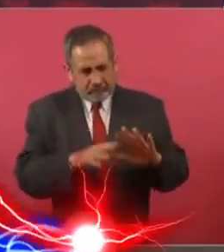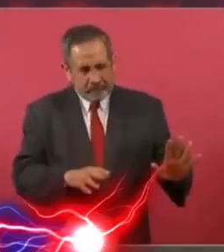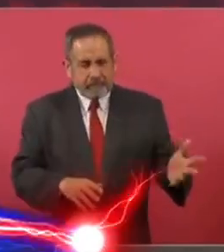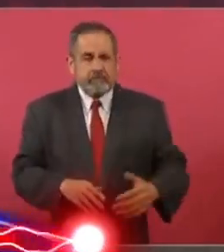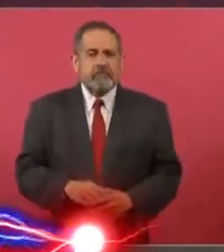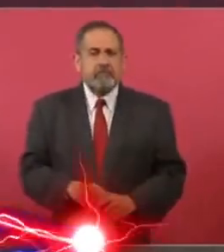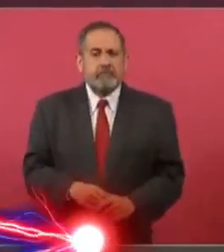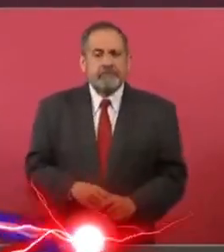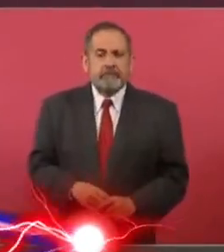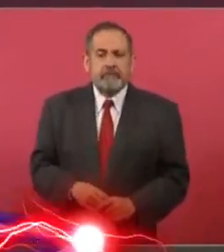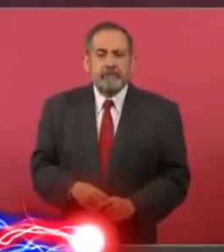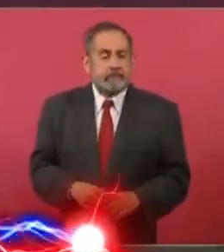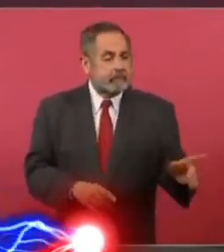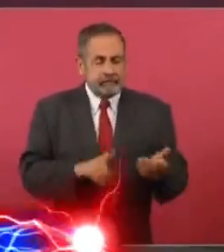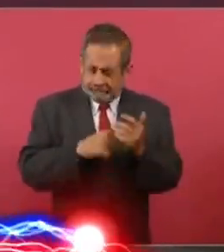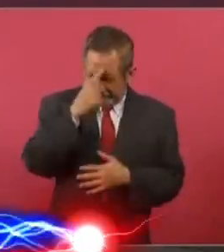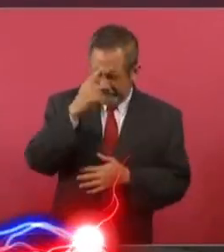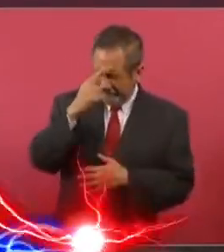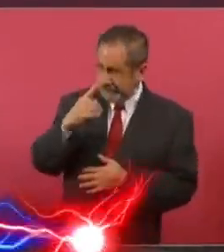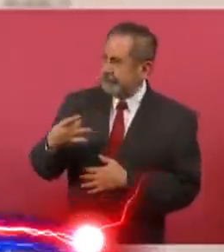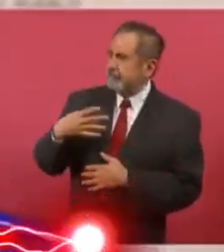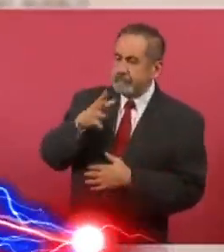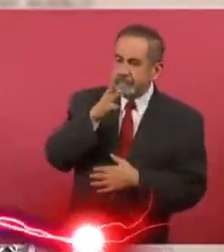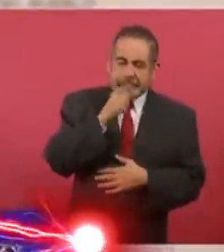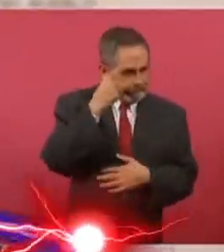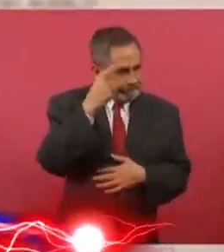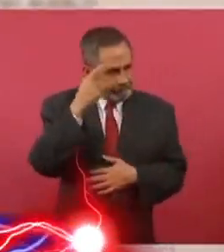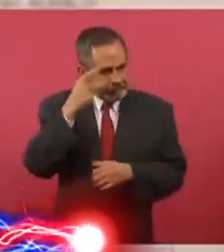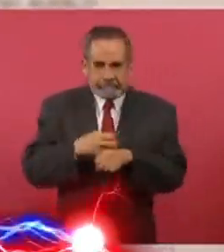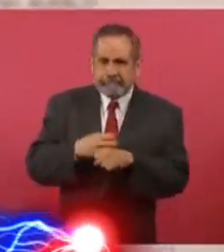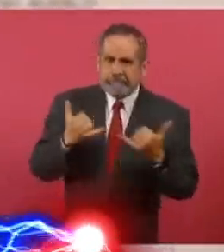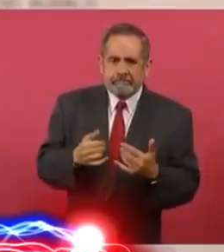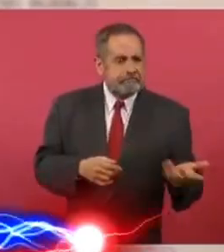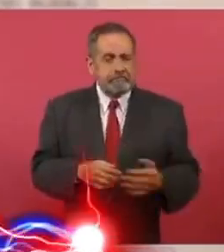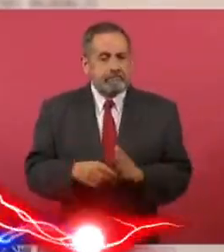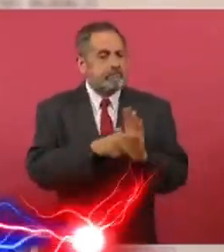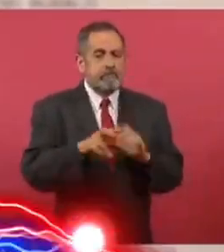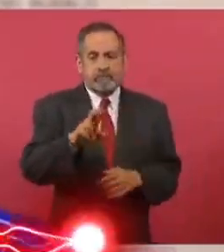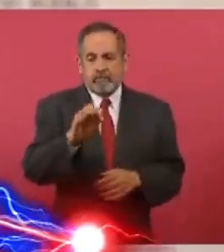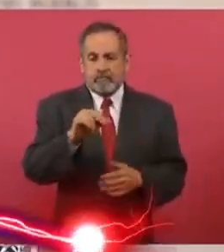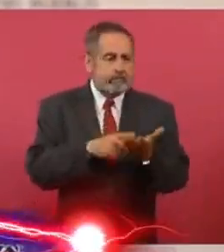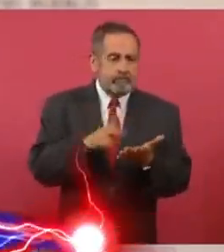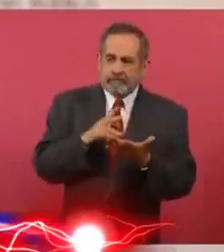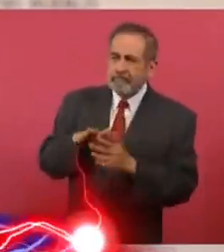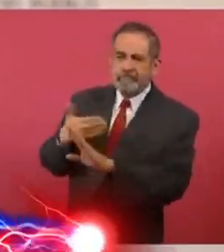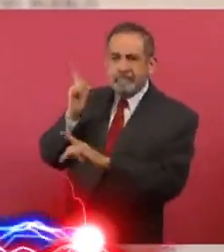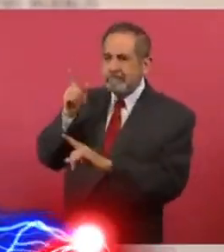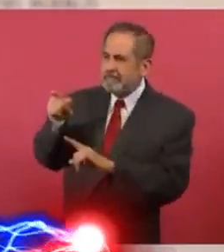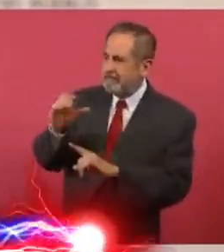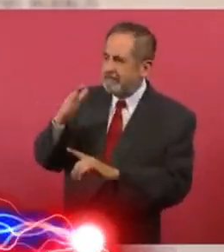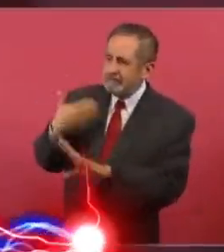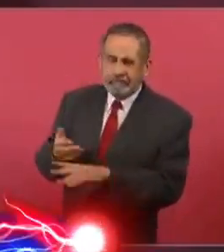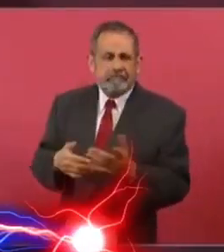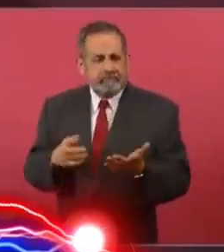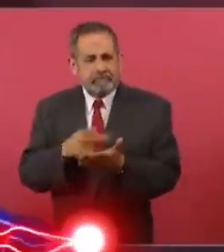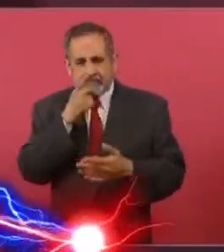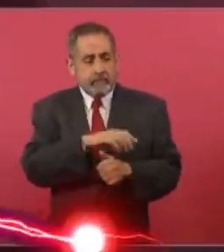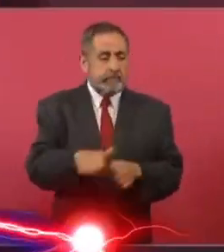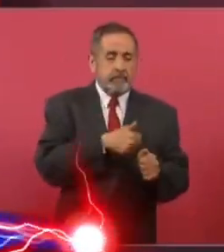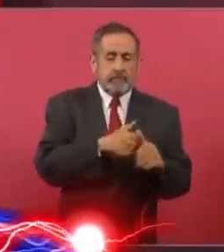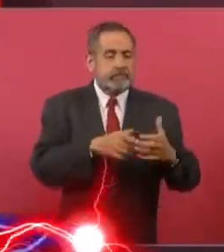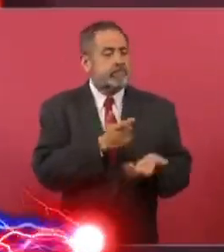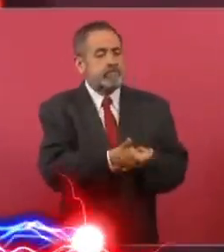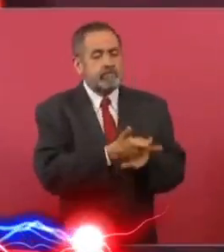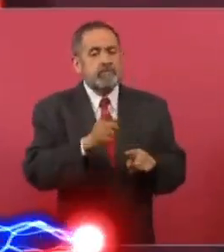buenísima. No lo superan. Yo tengo otros datos. El Reforma trae eso porque, ya lo dije, su patrocinador